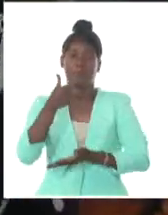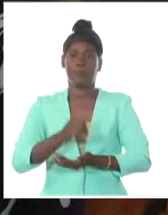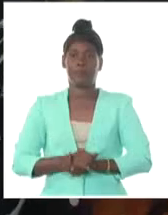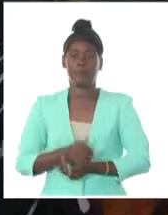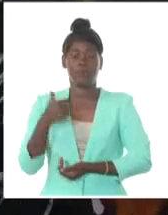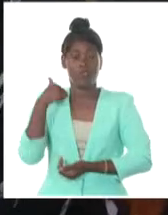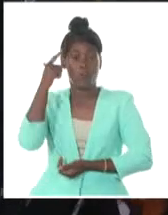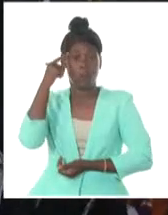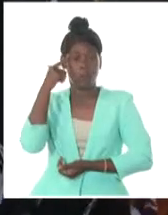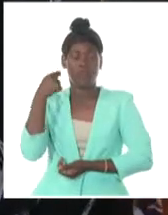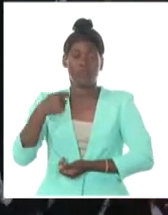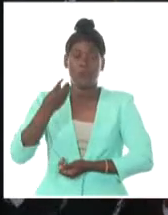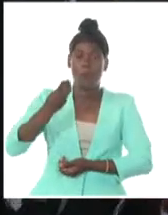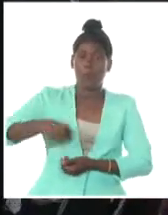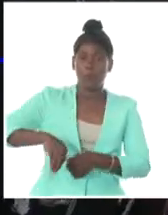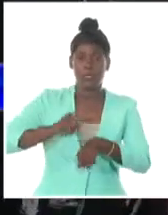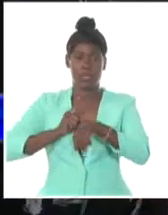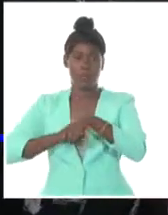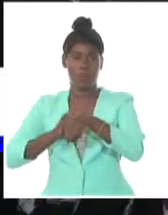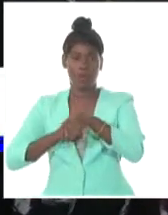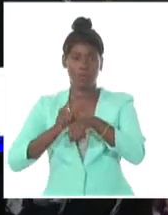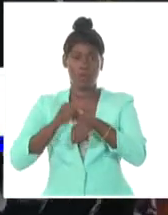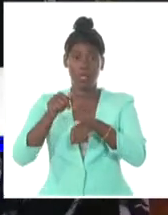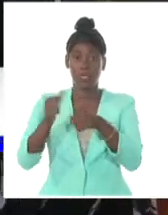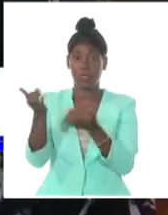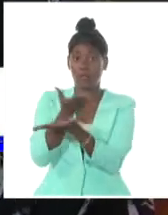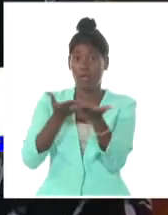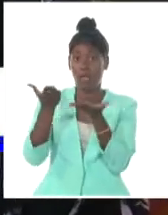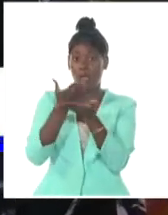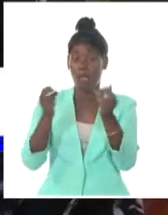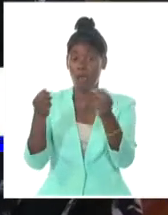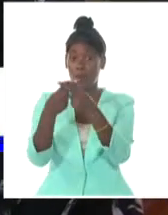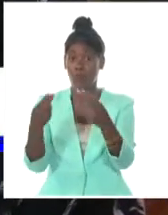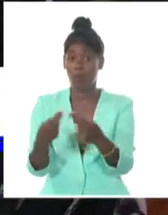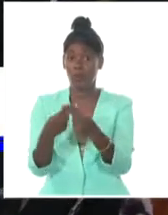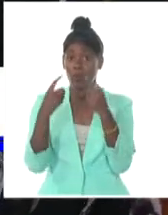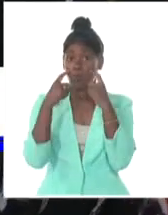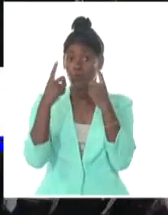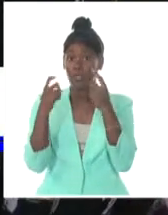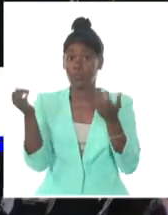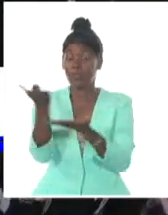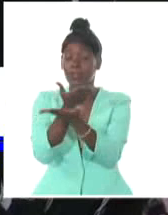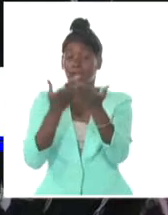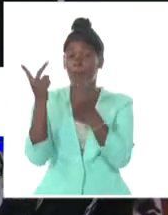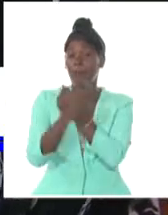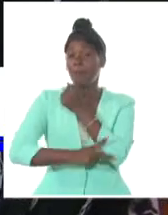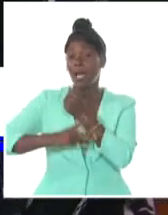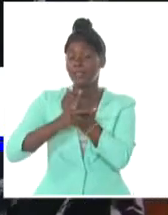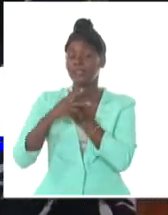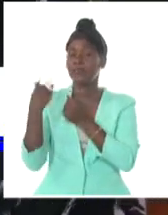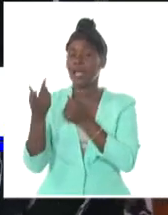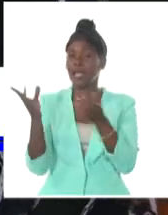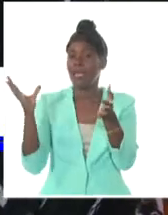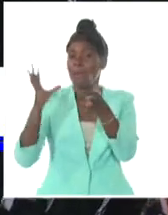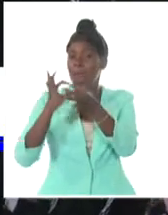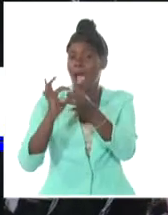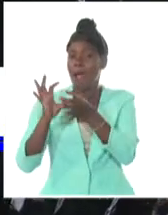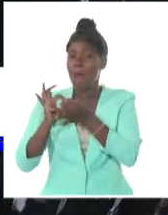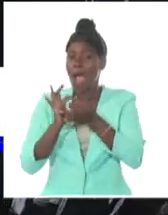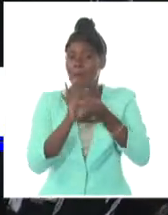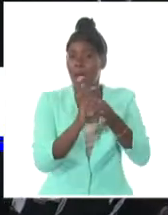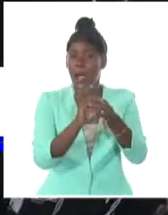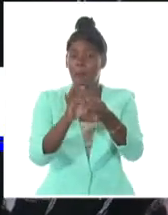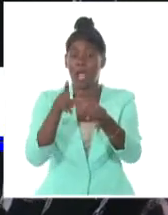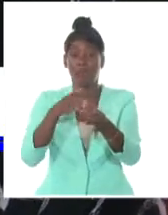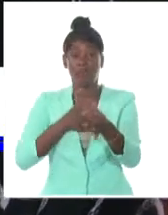que hay que aprovechar mucho todos estos eventos, todas las sinergias que se pueden crear en función no solamente de disfrutar de la producción musical de cada año,